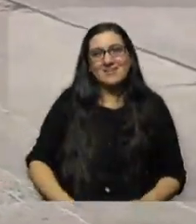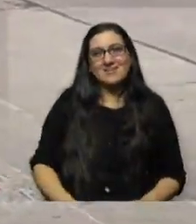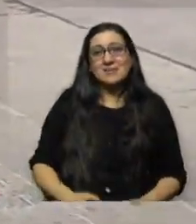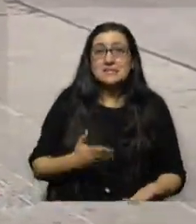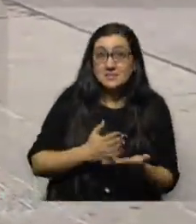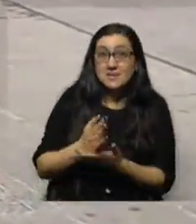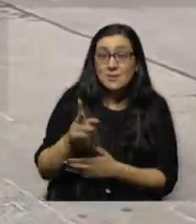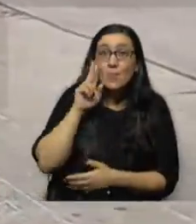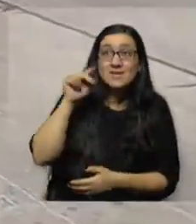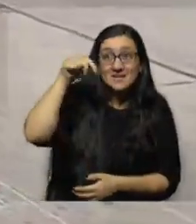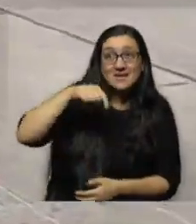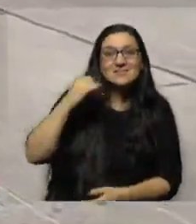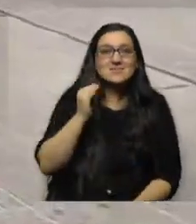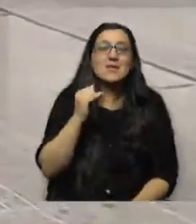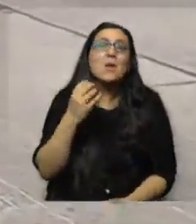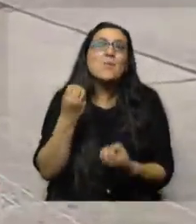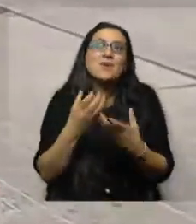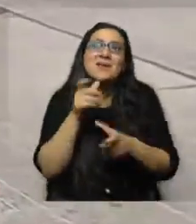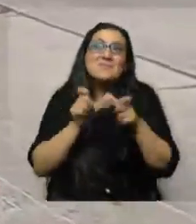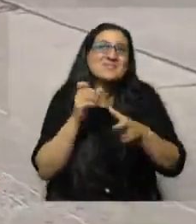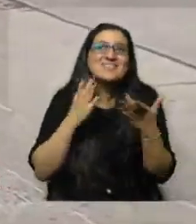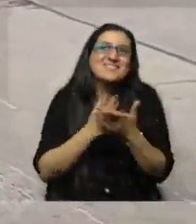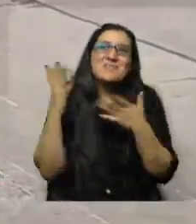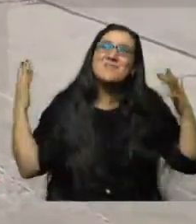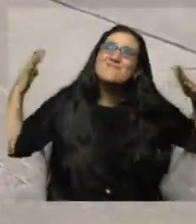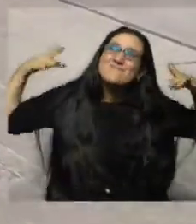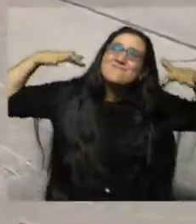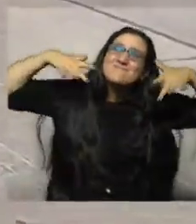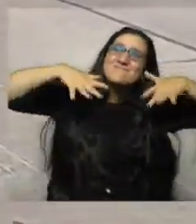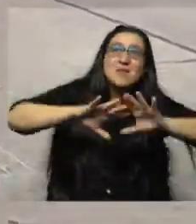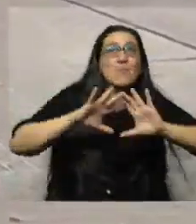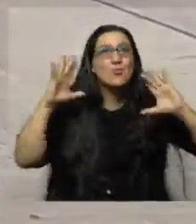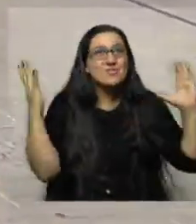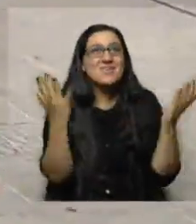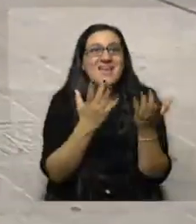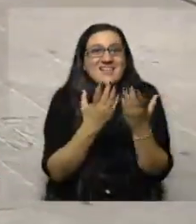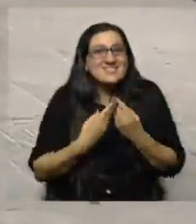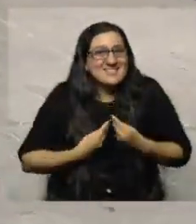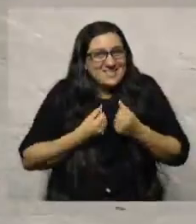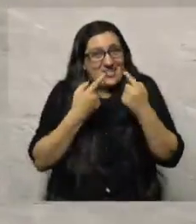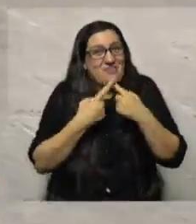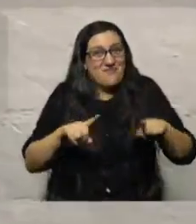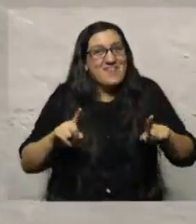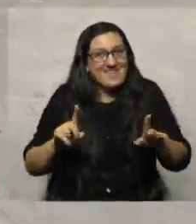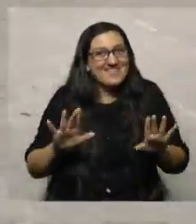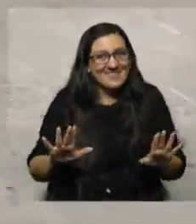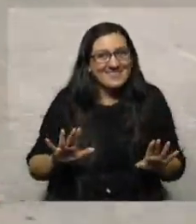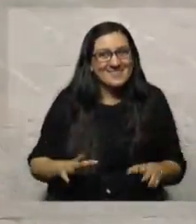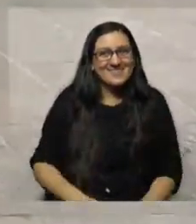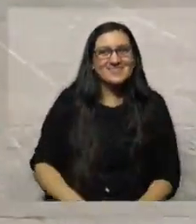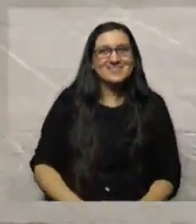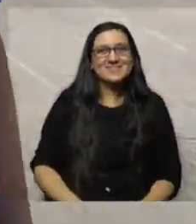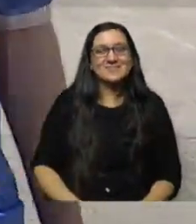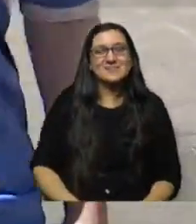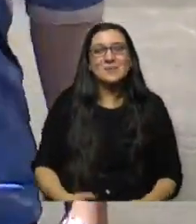Sí, porque la gente siempre acompaña a Uruguay y bueno, el Mundial. Se ve de otra manera. Se vive de otra manera.